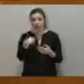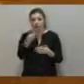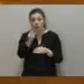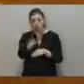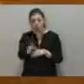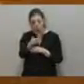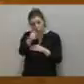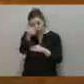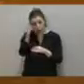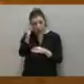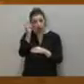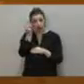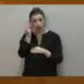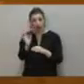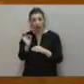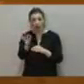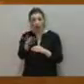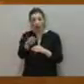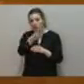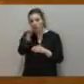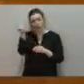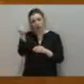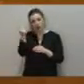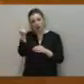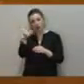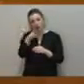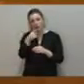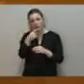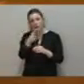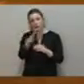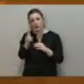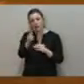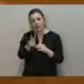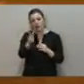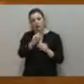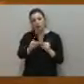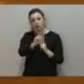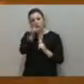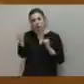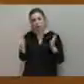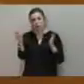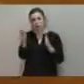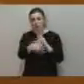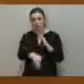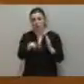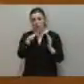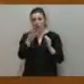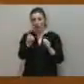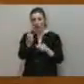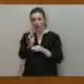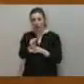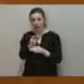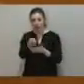cuidadora, legalmente se concede un plazo de hasta 2 años para abonar la cuantía. Y de esto